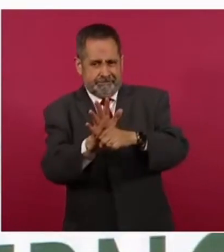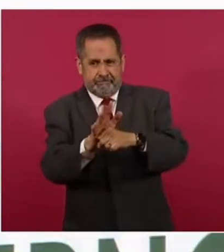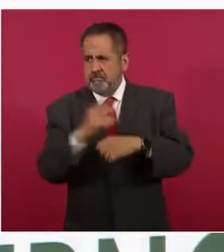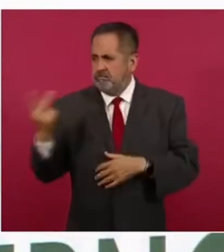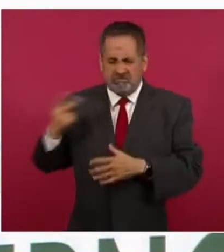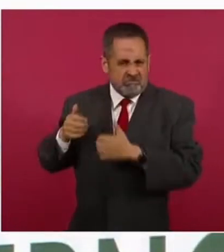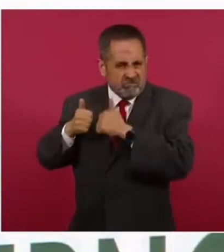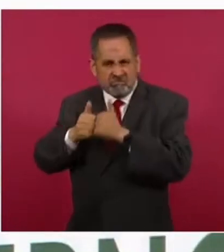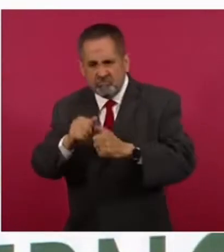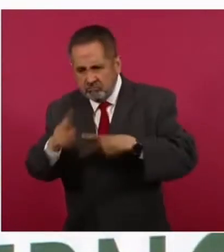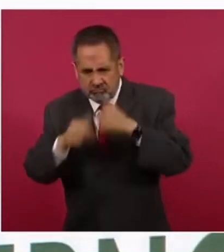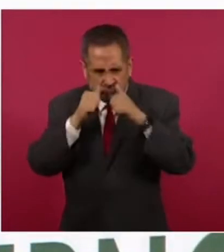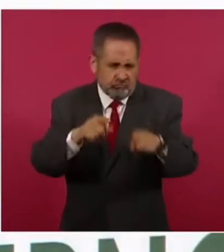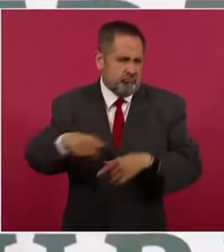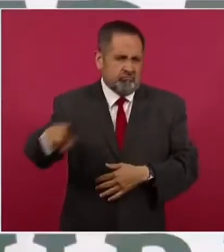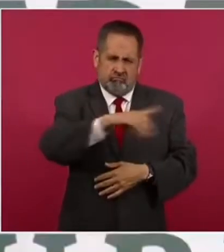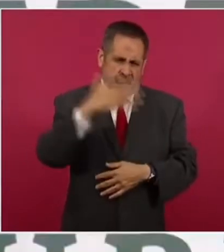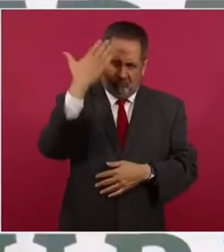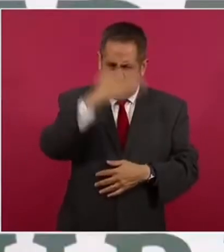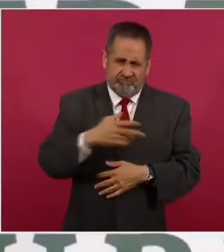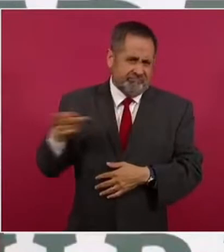como es de dominio público.